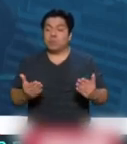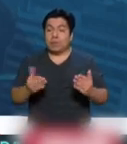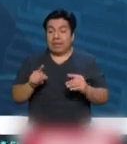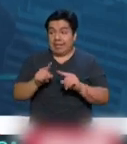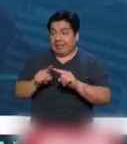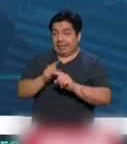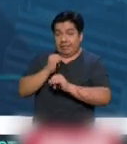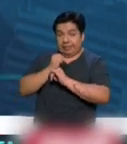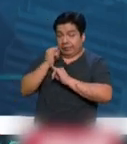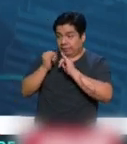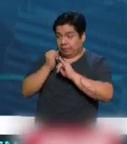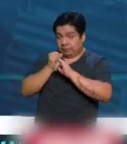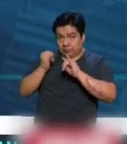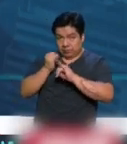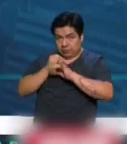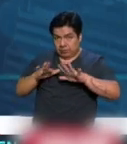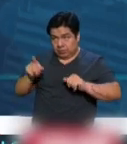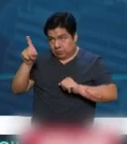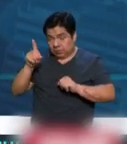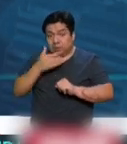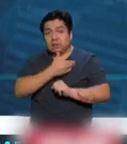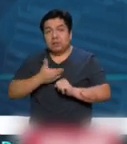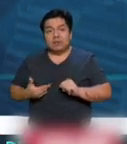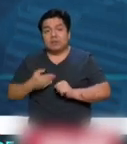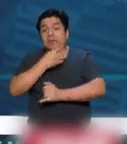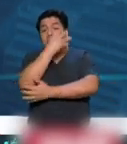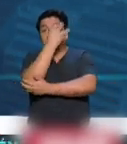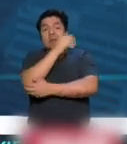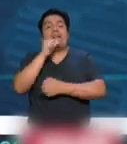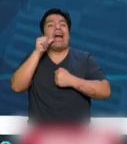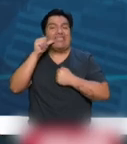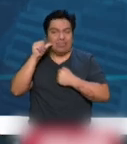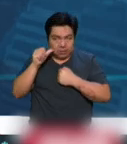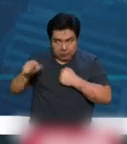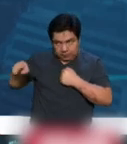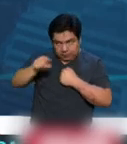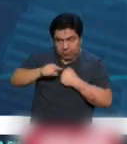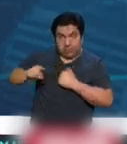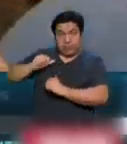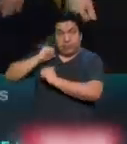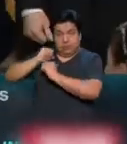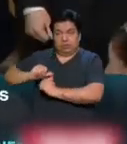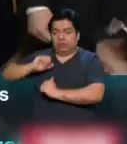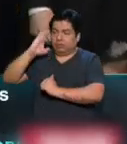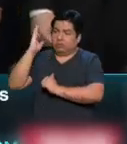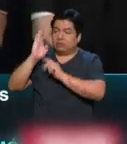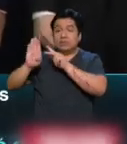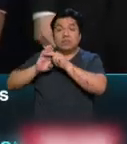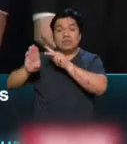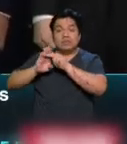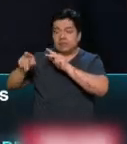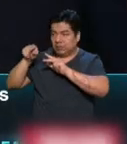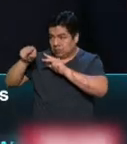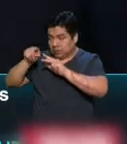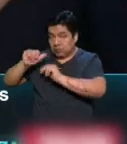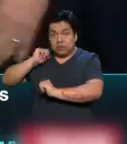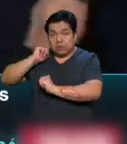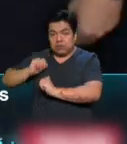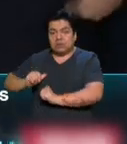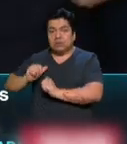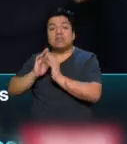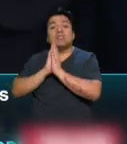Más información, el presidente de Estados Unidos ordenó ayer a las y los funcionarios federales de migración que prioricen